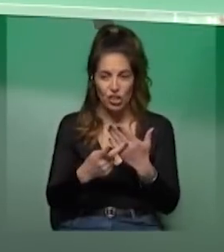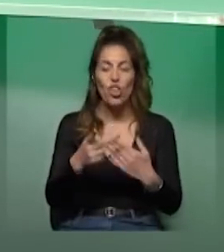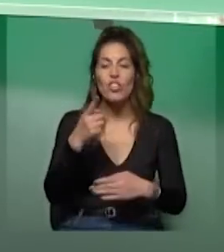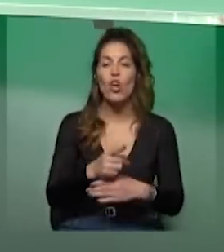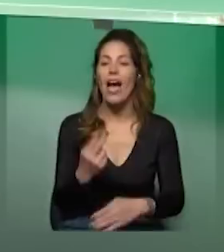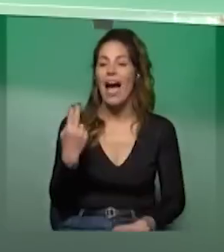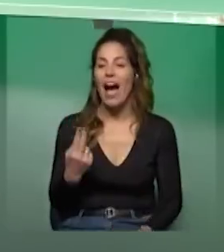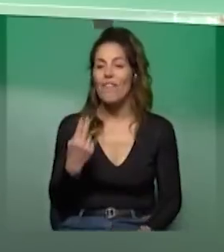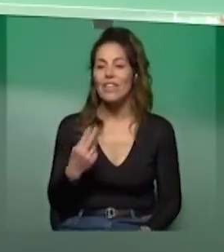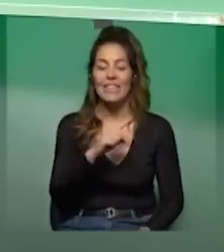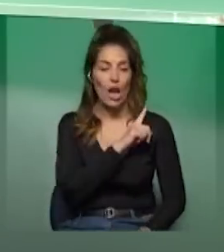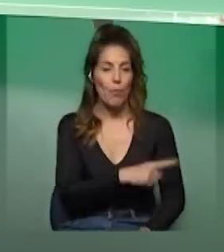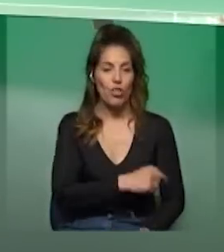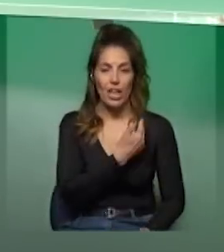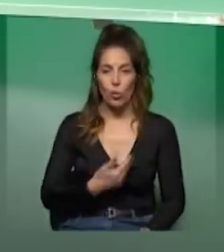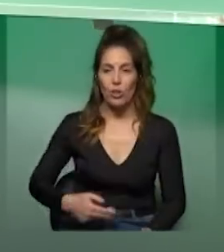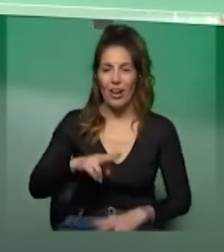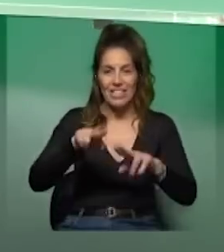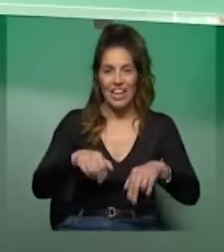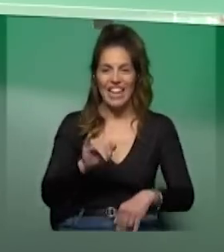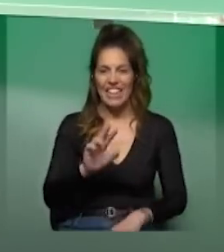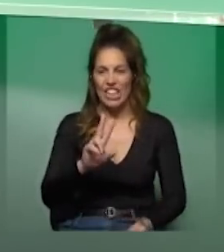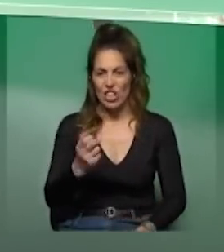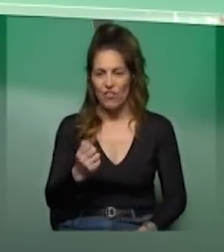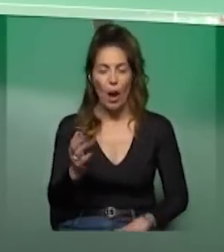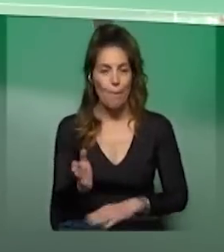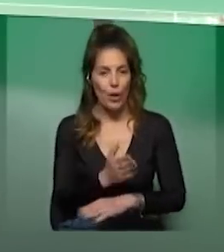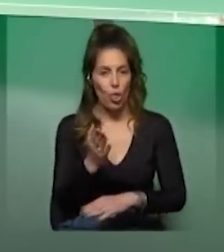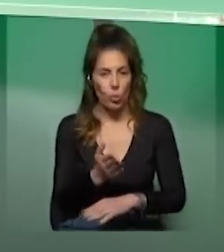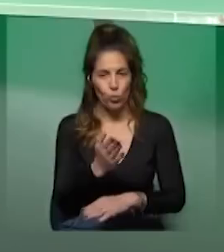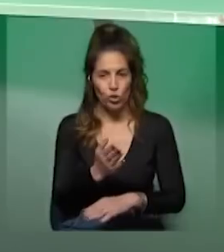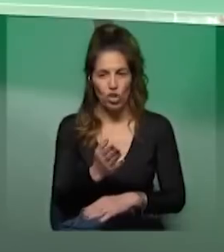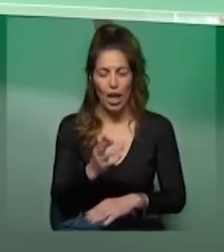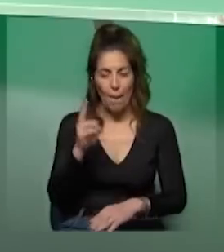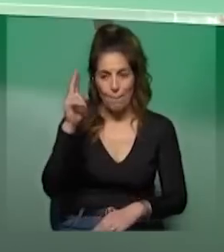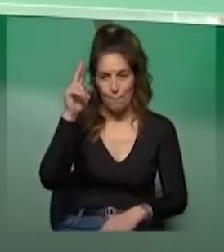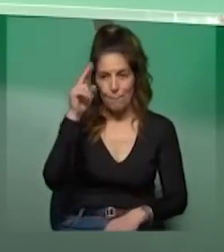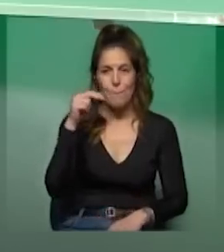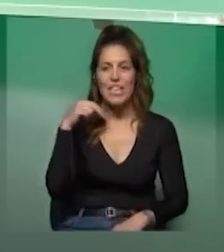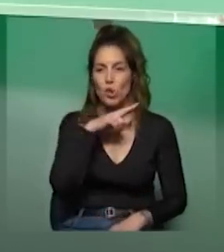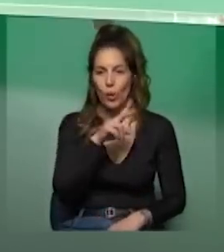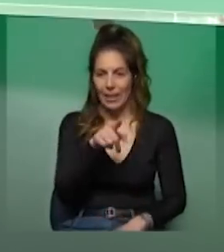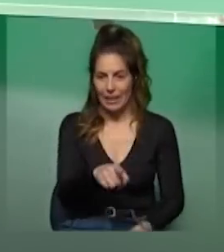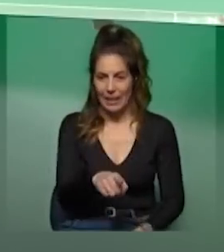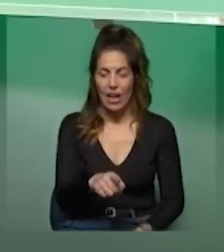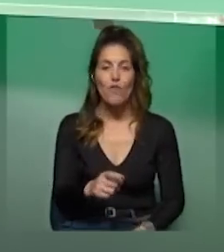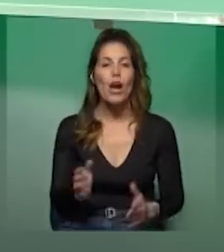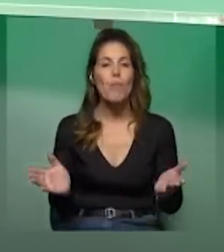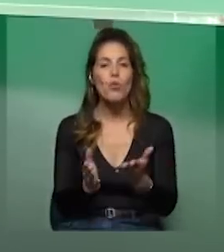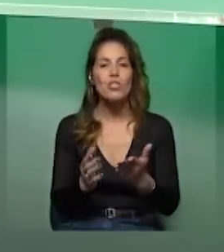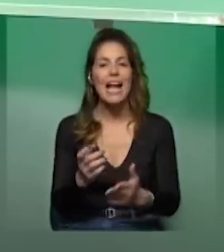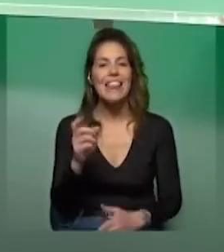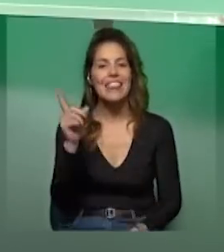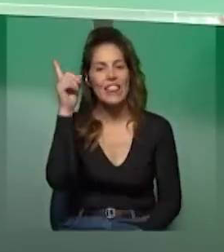habilita el poder ejecutivo la exoneración de IVA a los productos de gestión menstrual la iniciativa fue impulsada por la diputada colorada